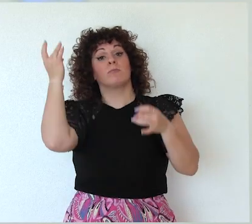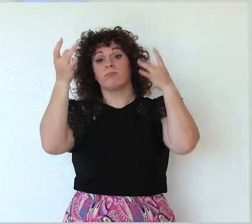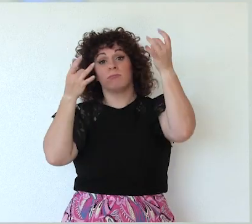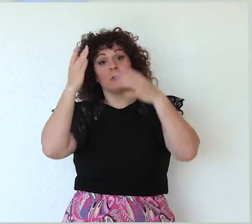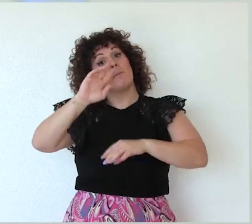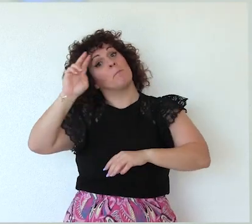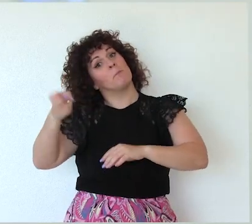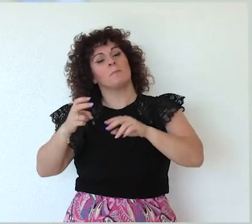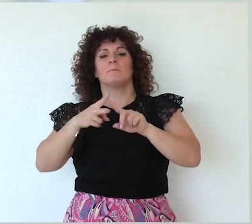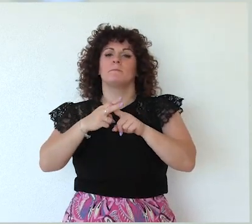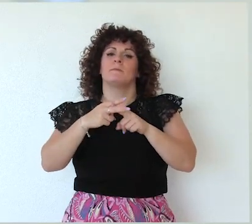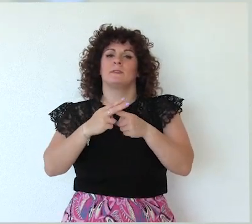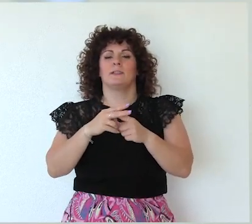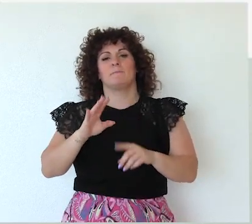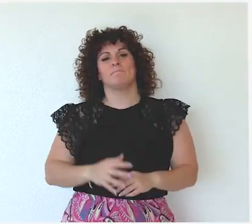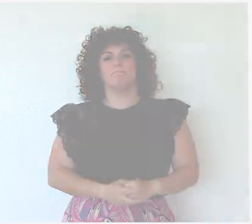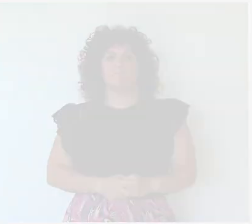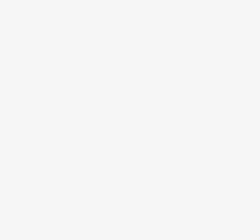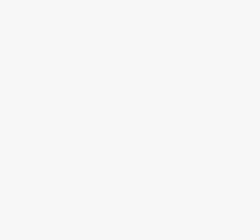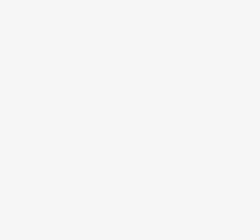Seguidme al taller.